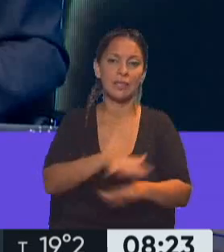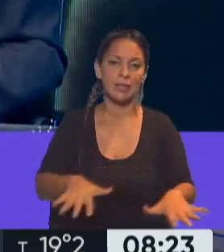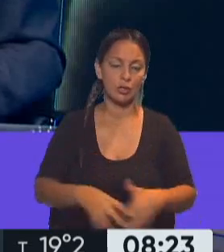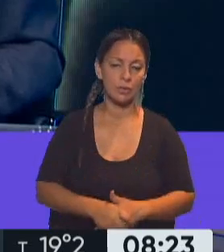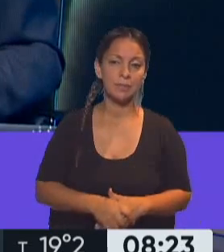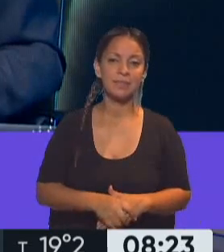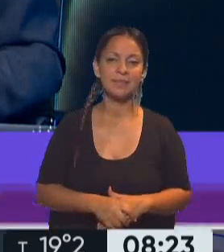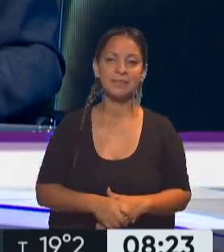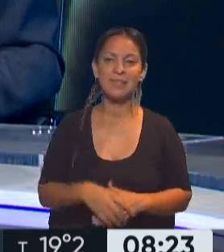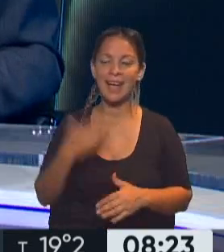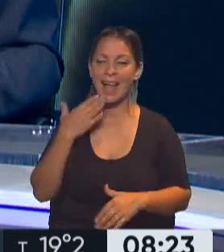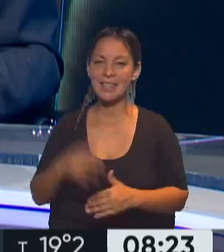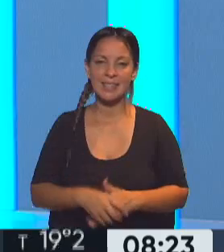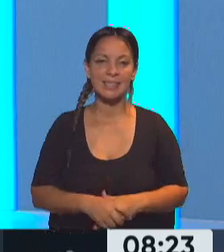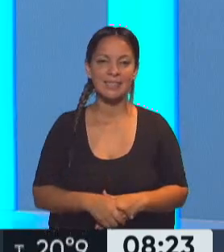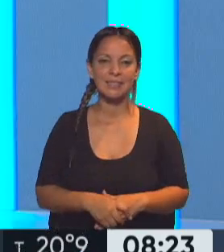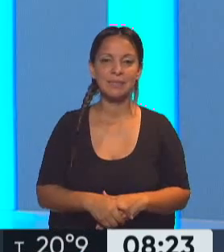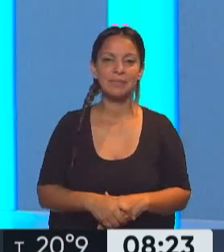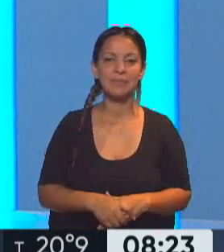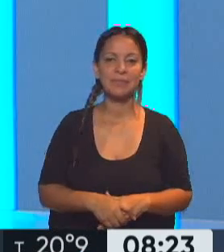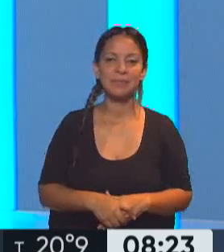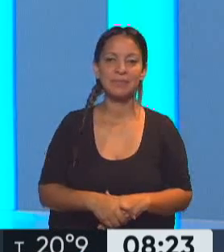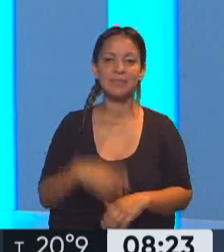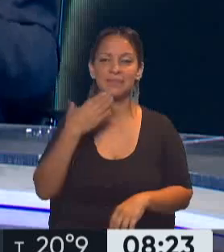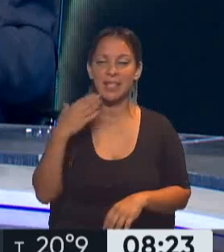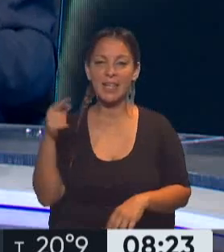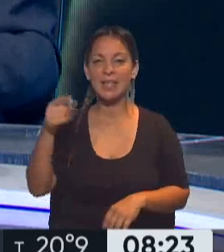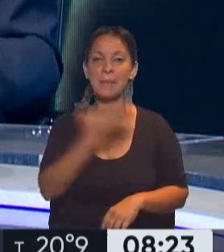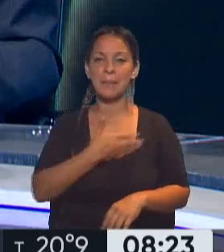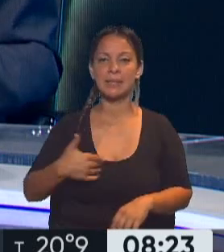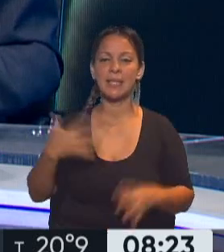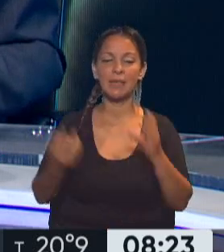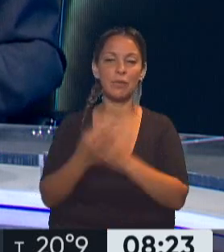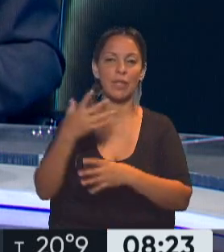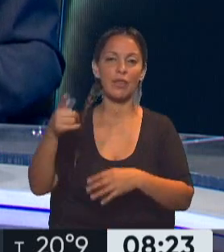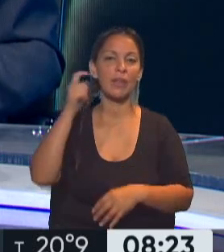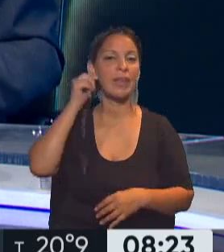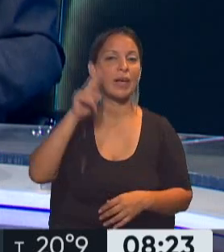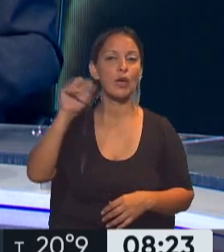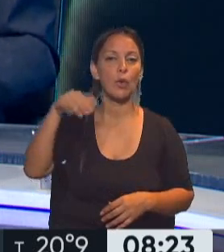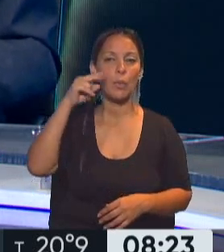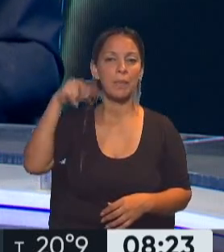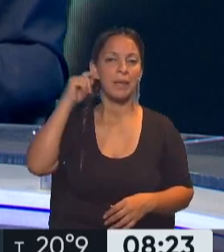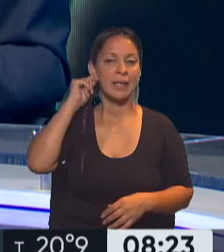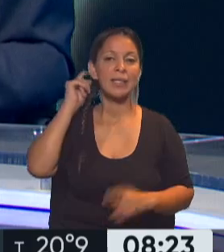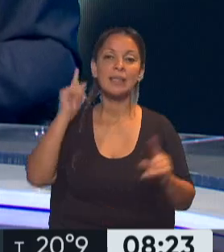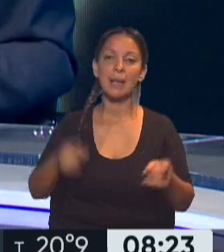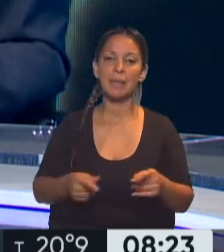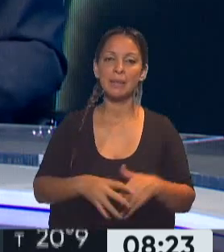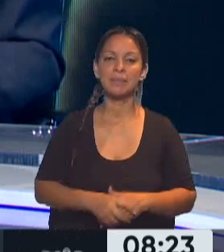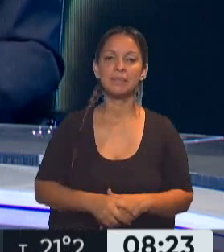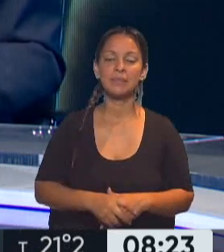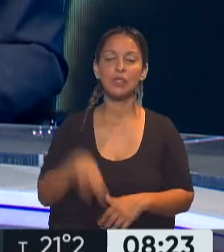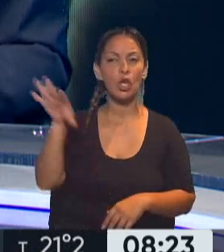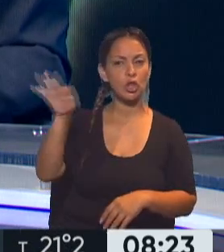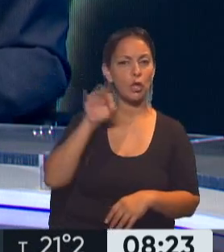Bueno, gracias Hernán por venir esta mañana. Por favor. Hernán Navarro es presidente y fundador de Grooming Argentina, también pasó por esta primera edición de Noticias. Me quedo con